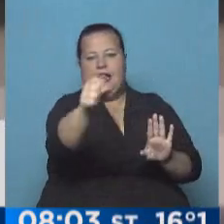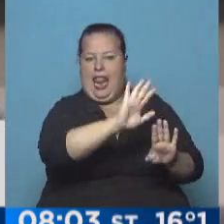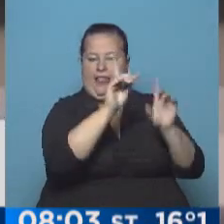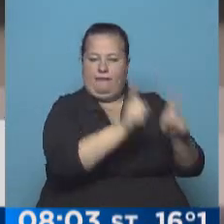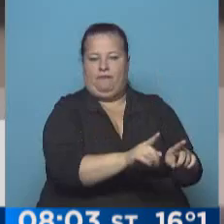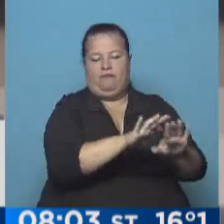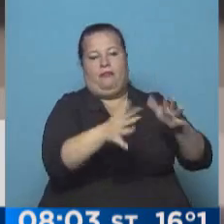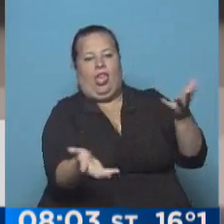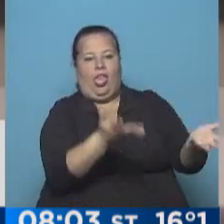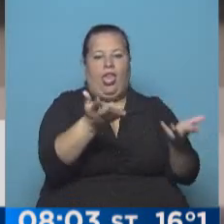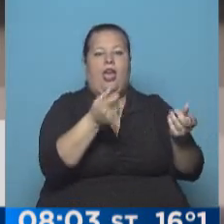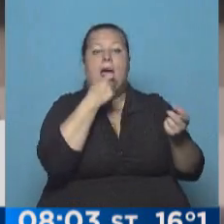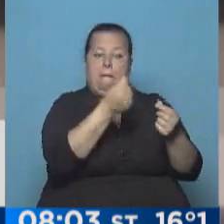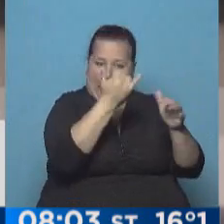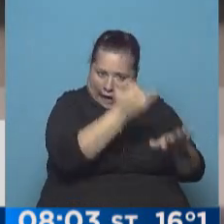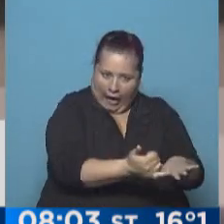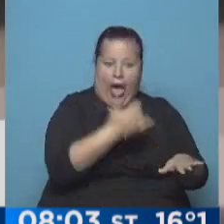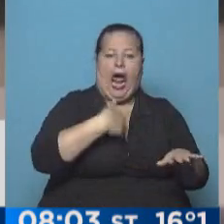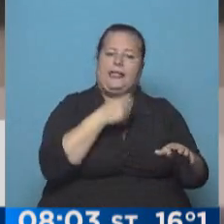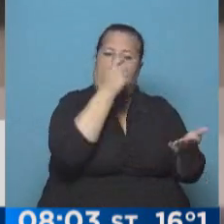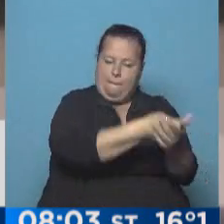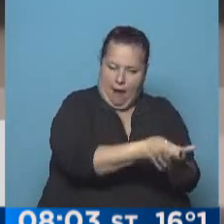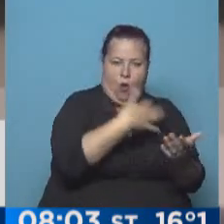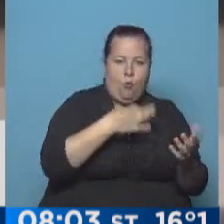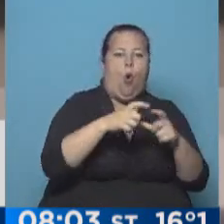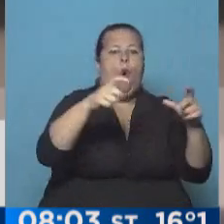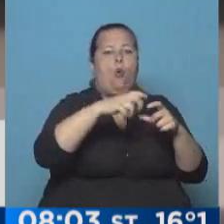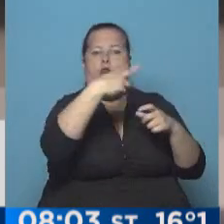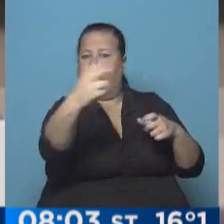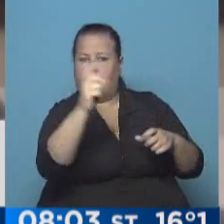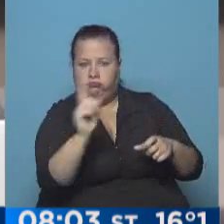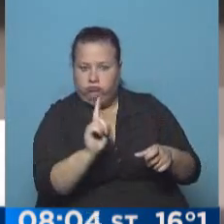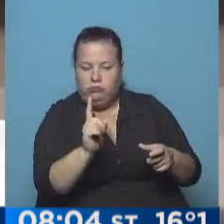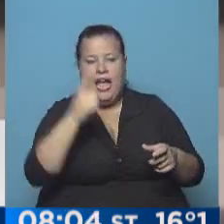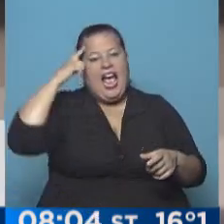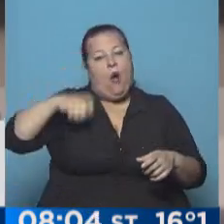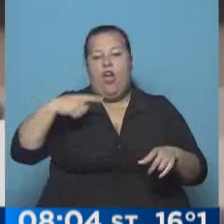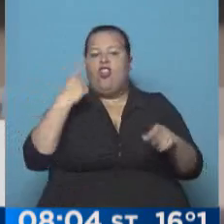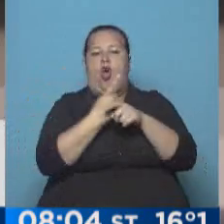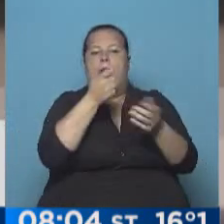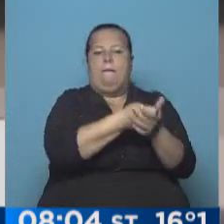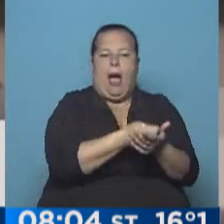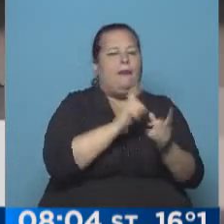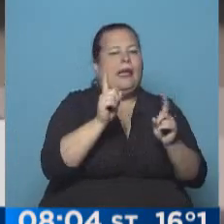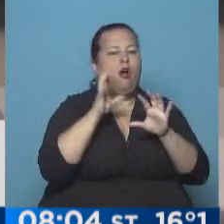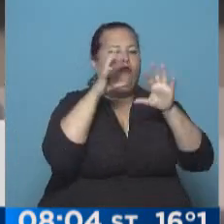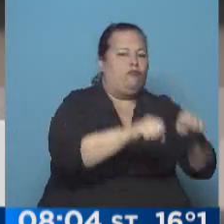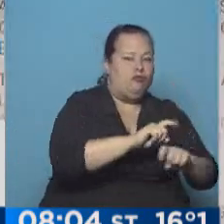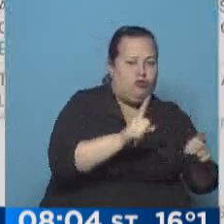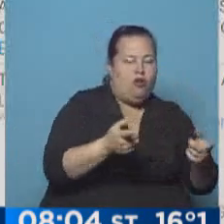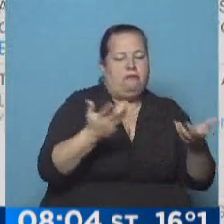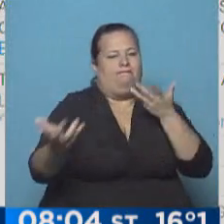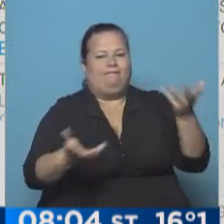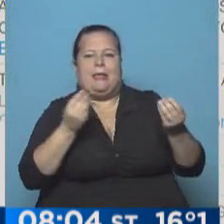especie de limbo en el cual la plata estaba argentina había pagado los bonistas no habían cobrado grecia decía que no se podía pagar pero tampoco se decía que